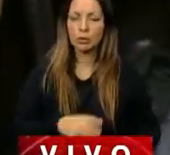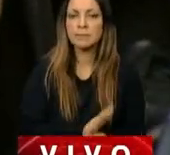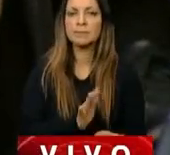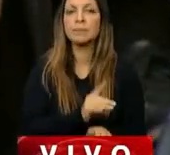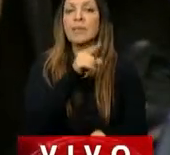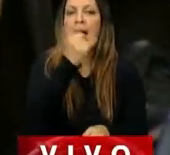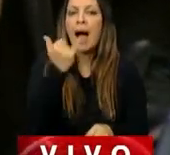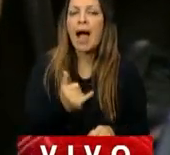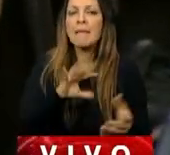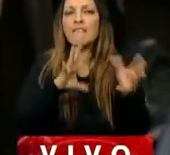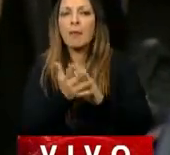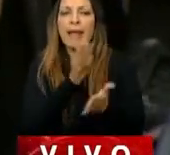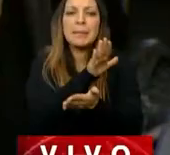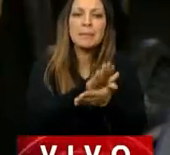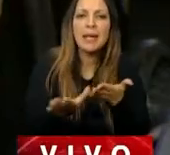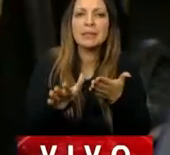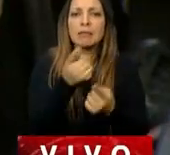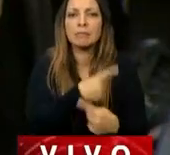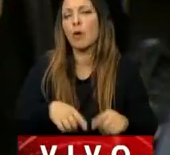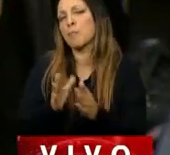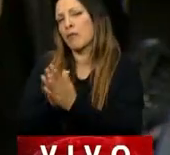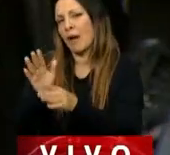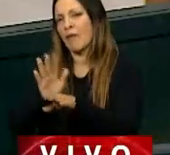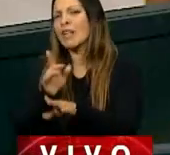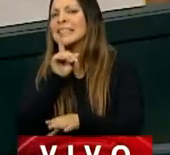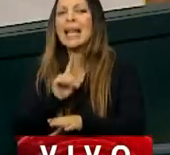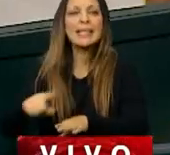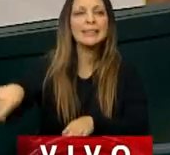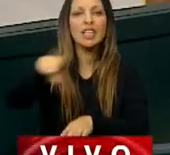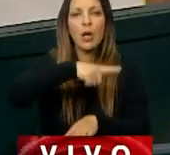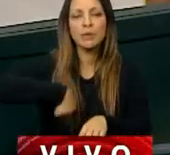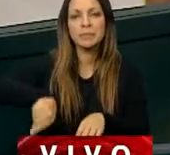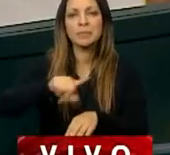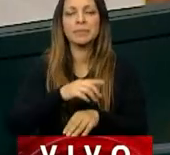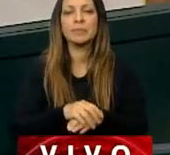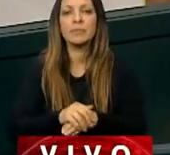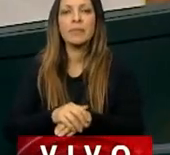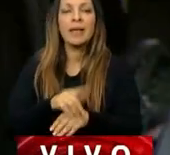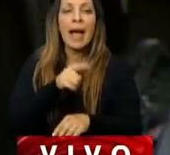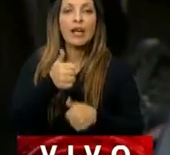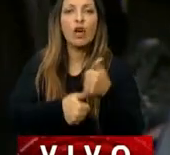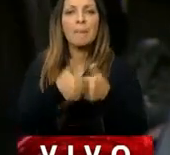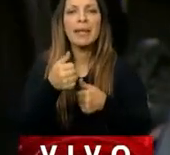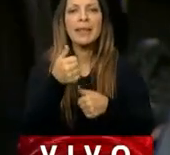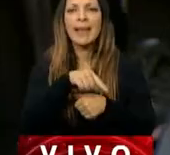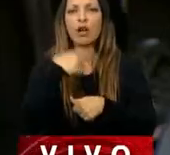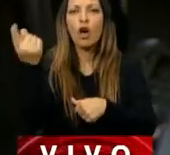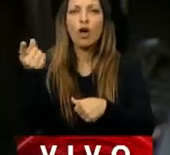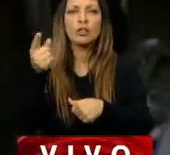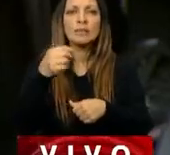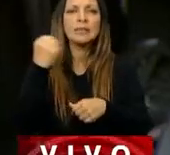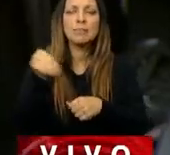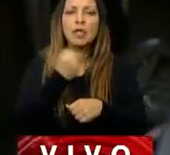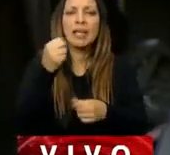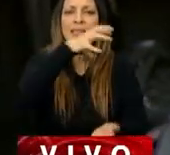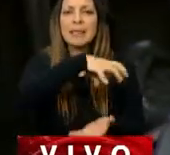proceso de esterilización, lavado, limpieza y termodesinfección, y exportan a 70 países y compiten con las grandes